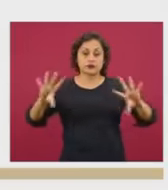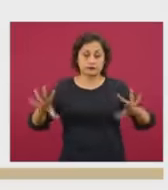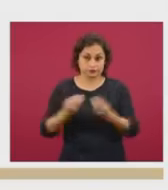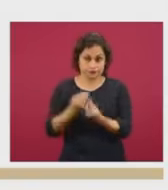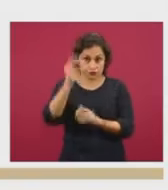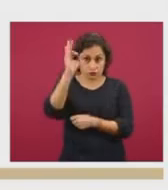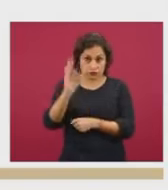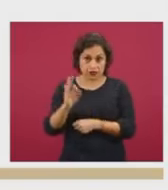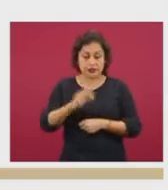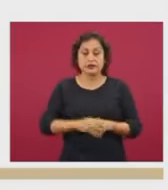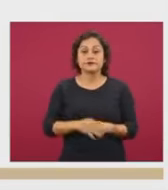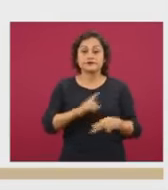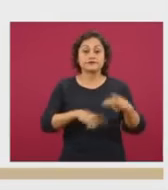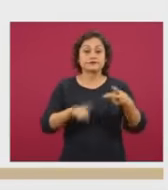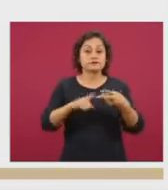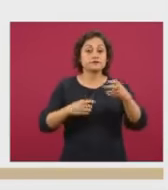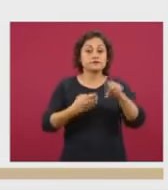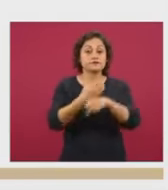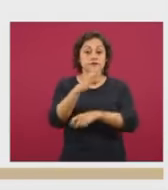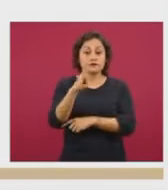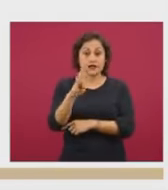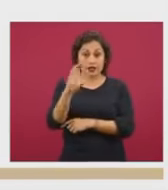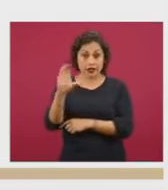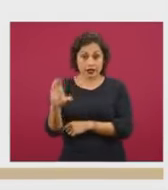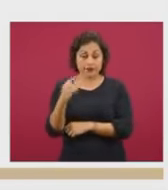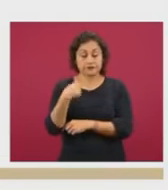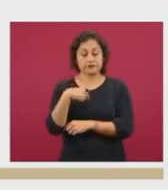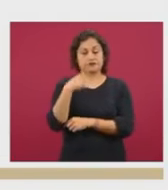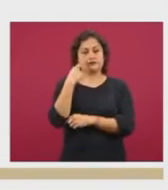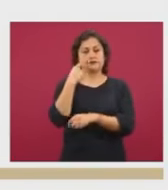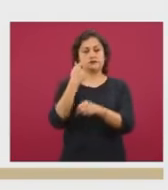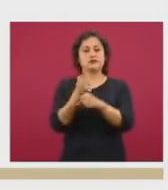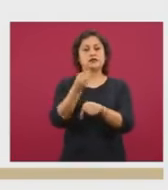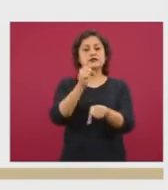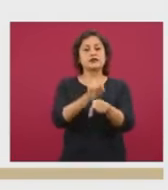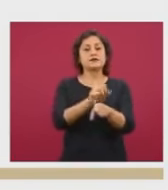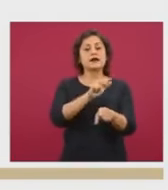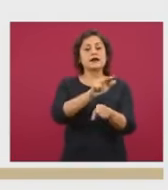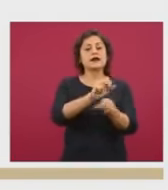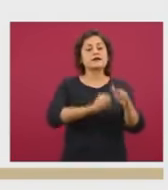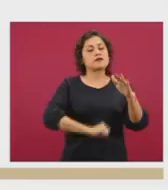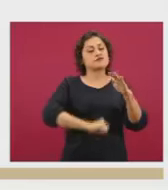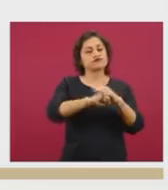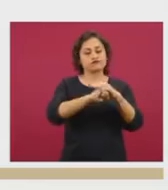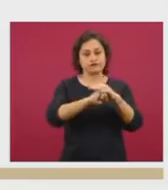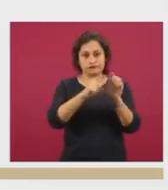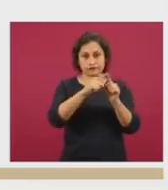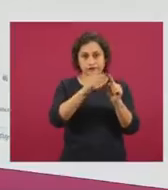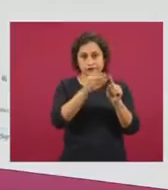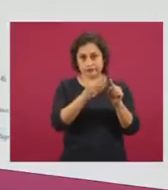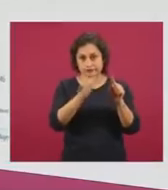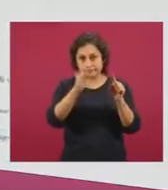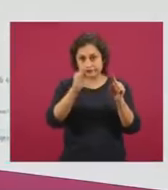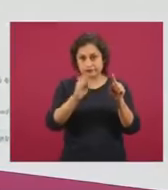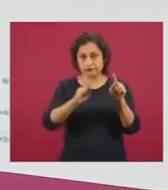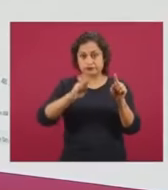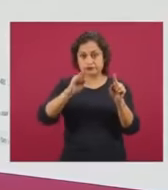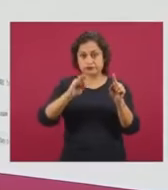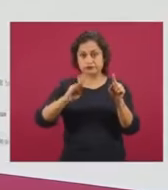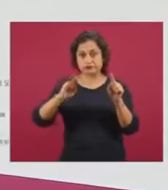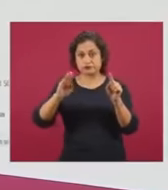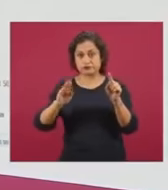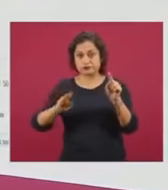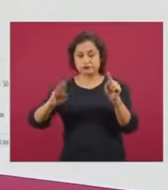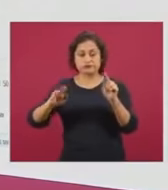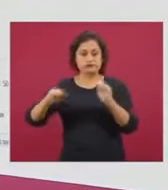al contrario, lo que hemos visto es que desde la semana 18, donde tuvo su mayor pico de exceso de mortalidad, pues prácticamente